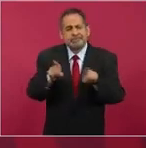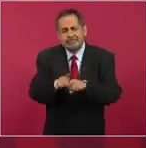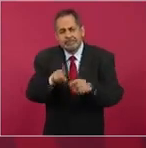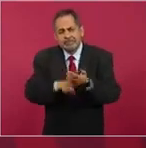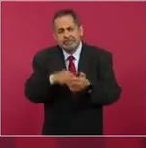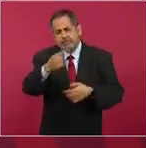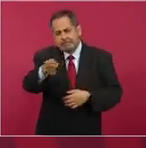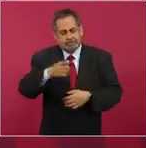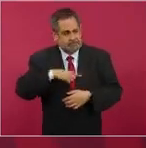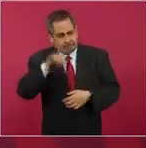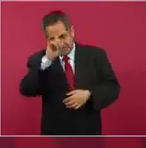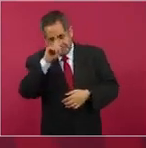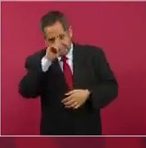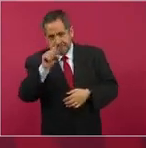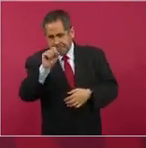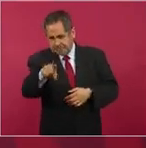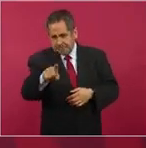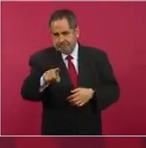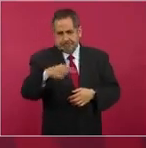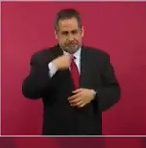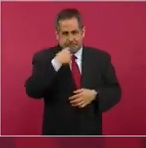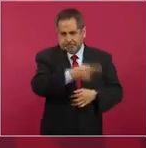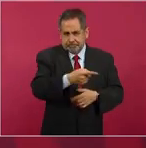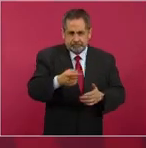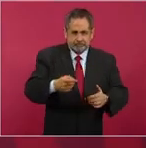le diría al señor,